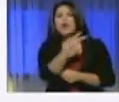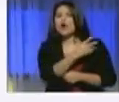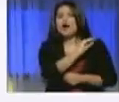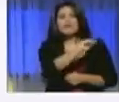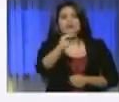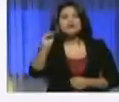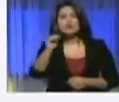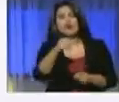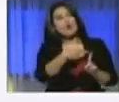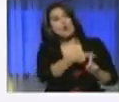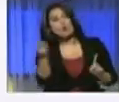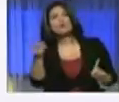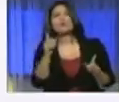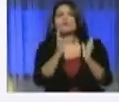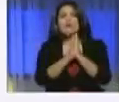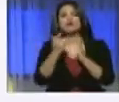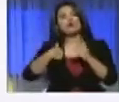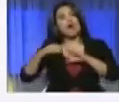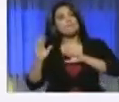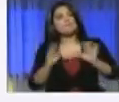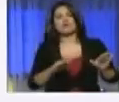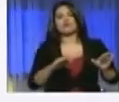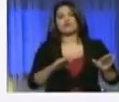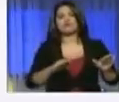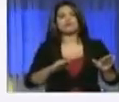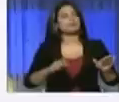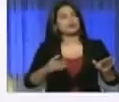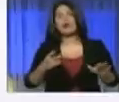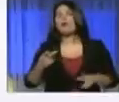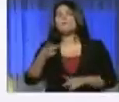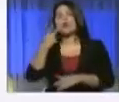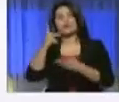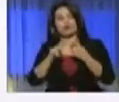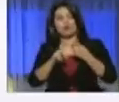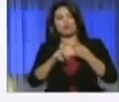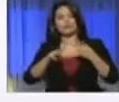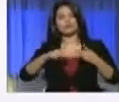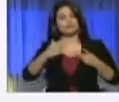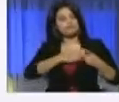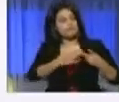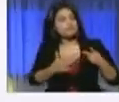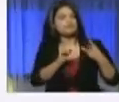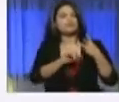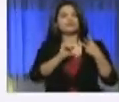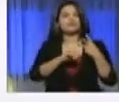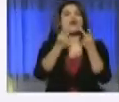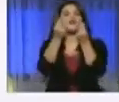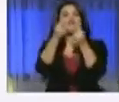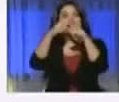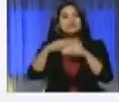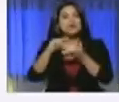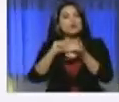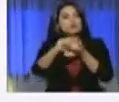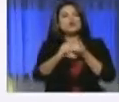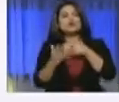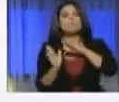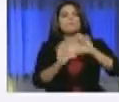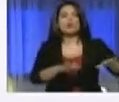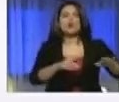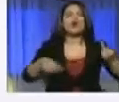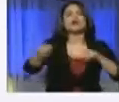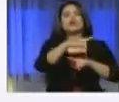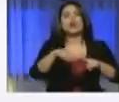desde ya todo el apoyo político, moral, financiero a la generación de oro para la